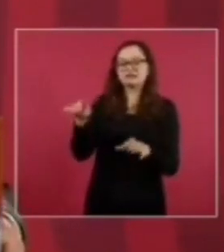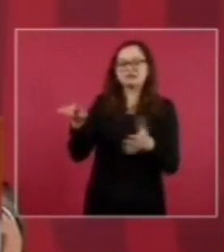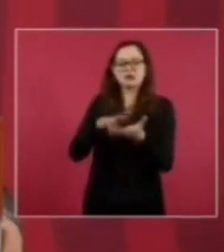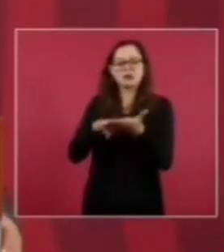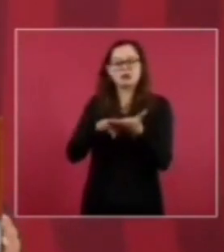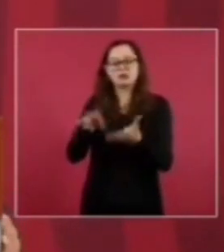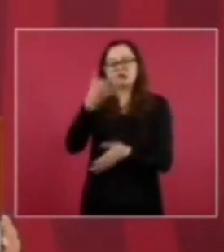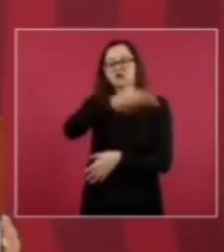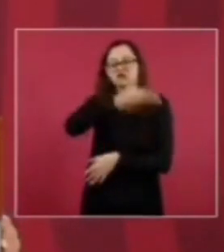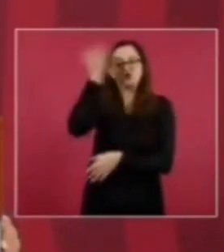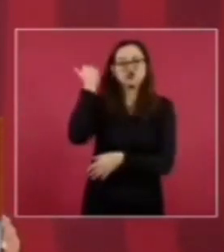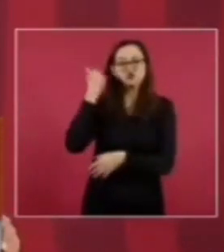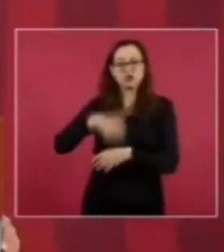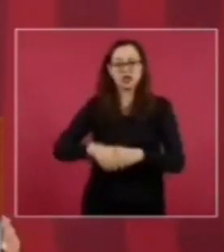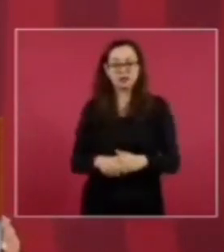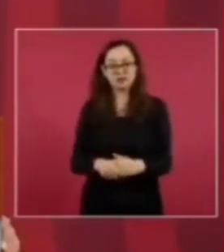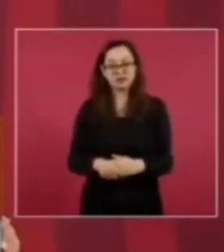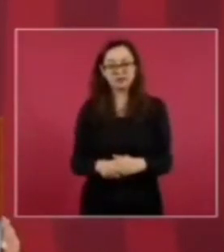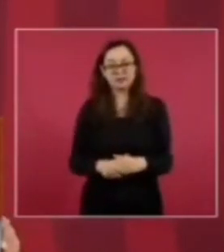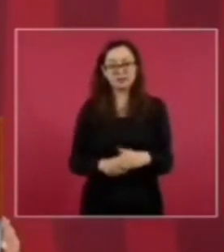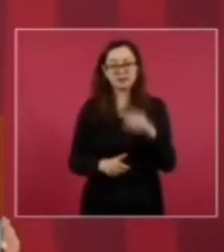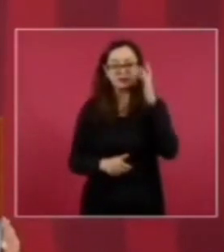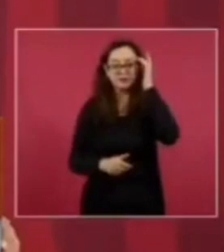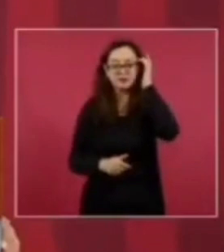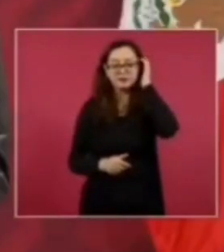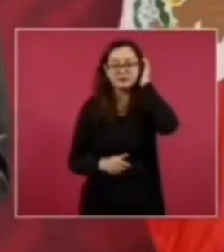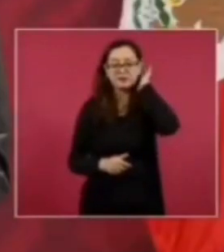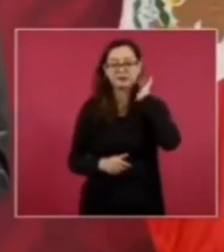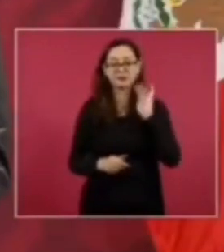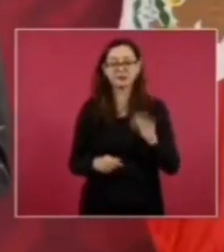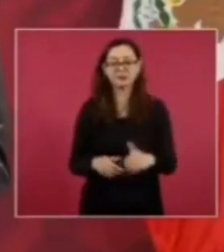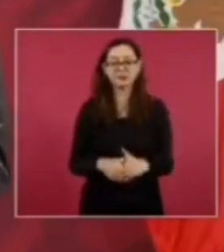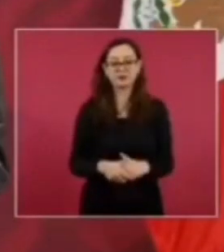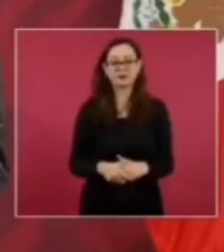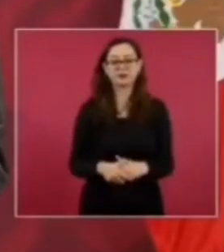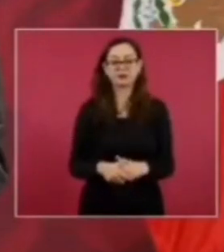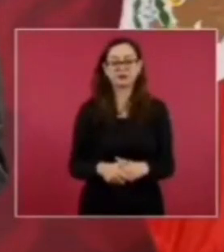a México ni que le conviene